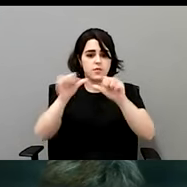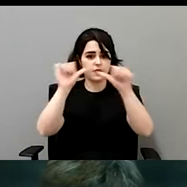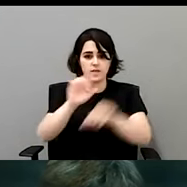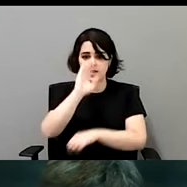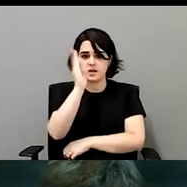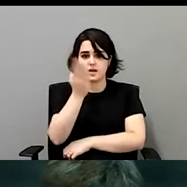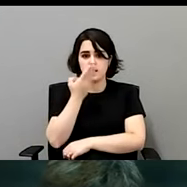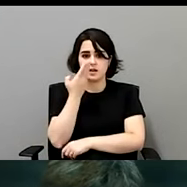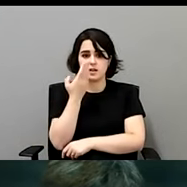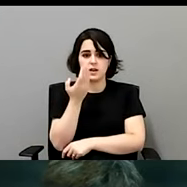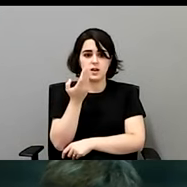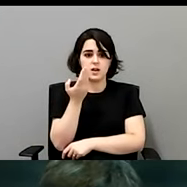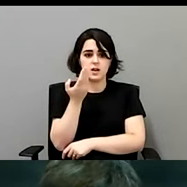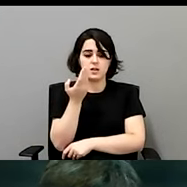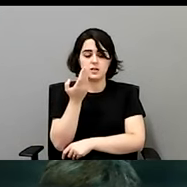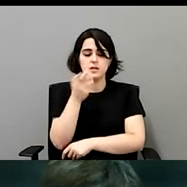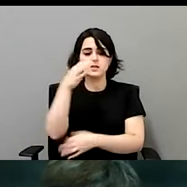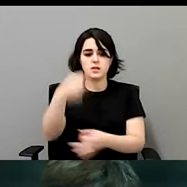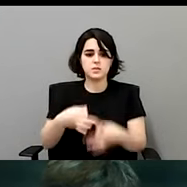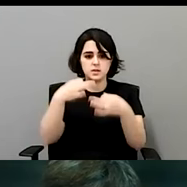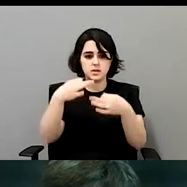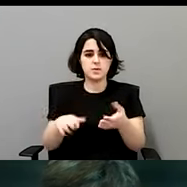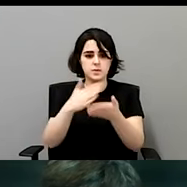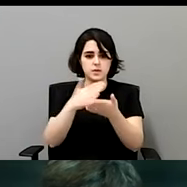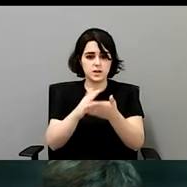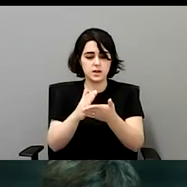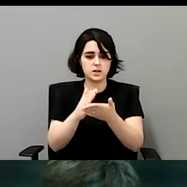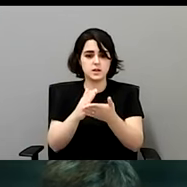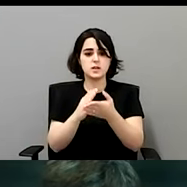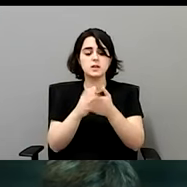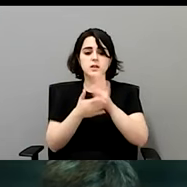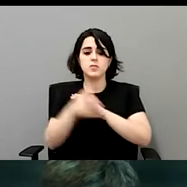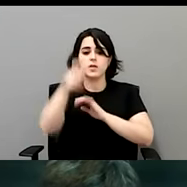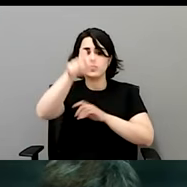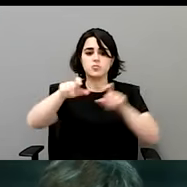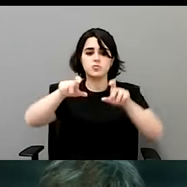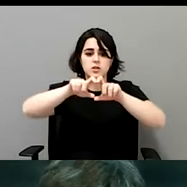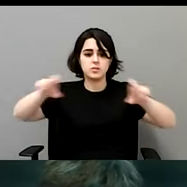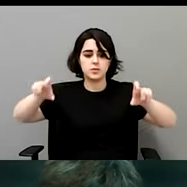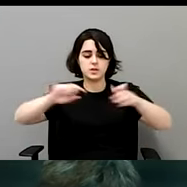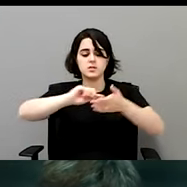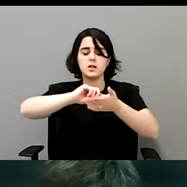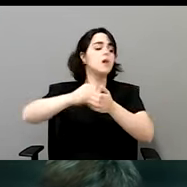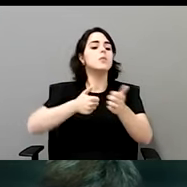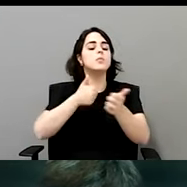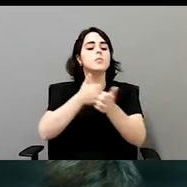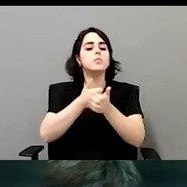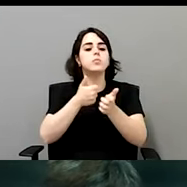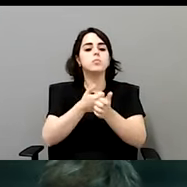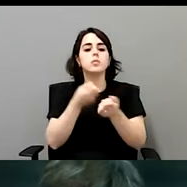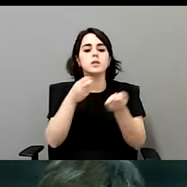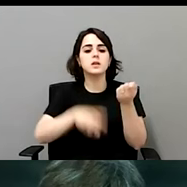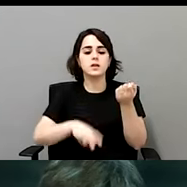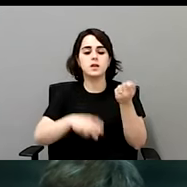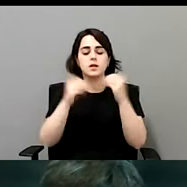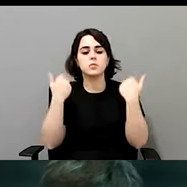preste servicio. Ya lo contrata la persona usuaria. Contrata esa empresa.